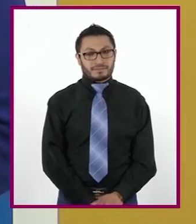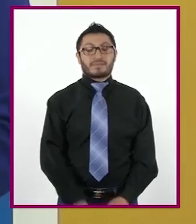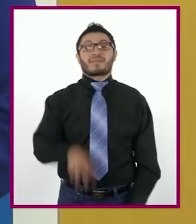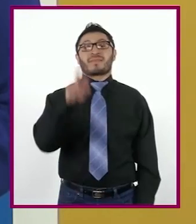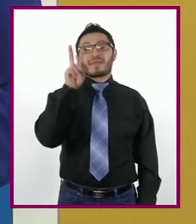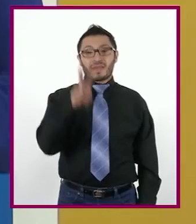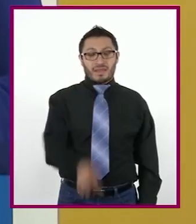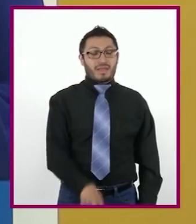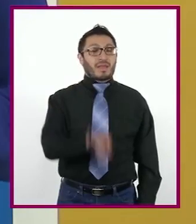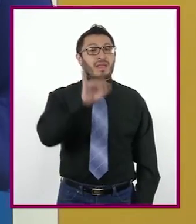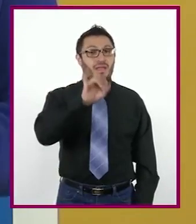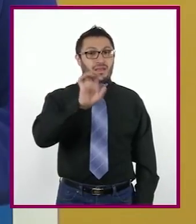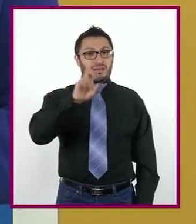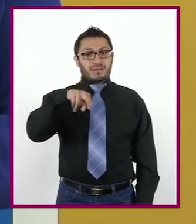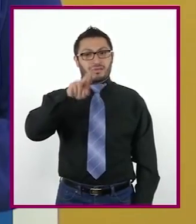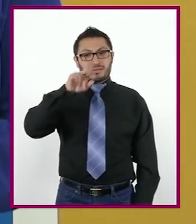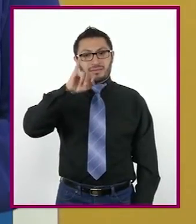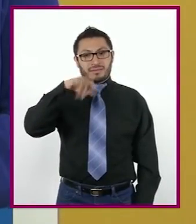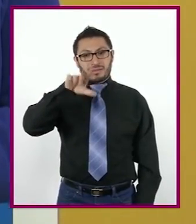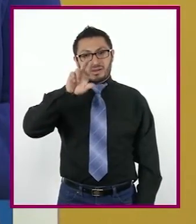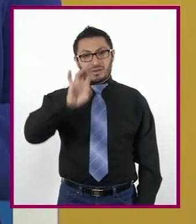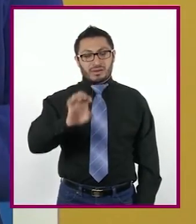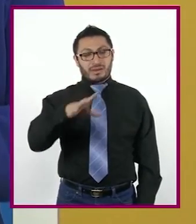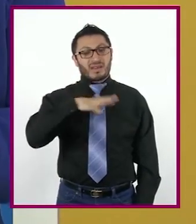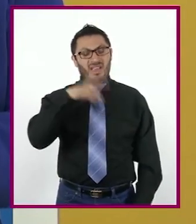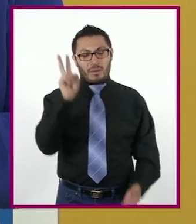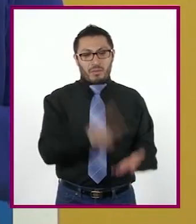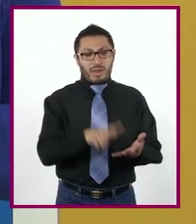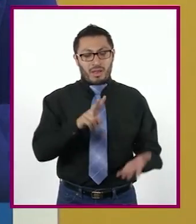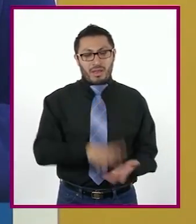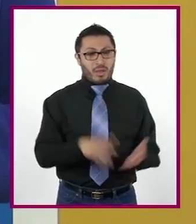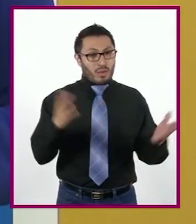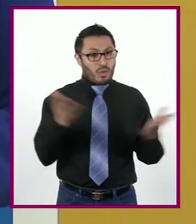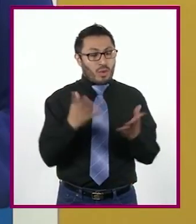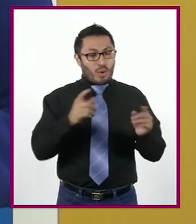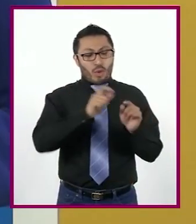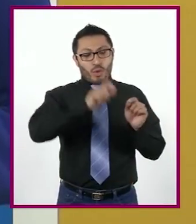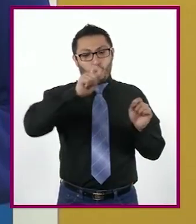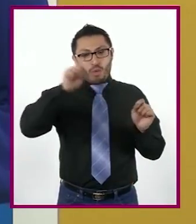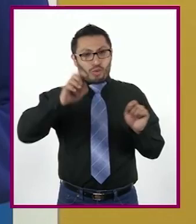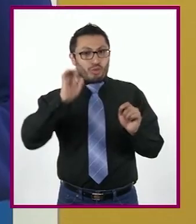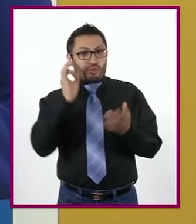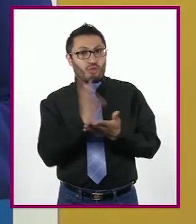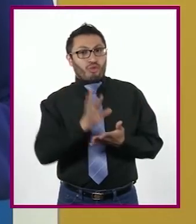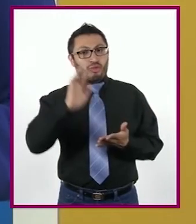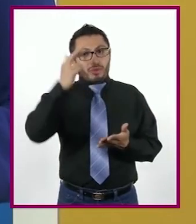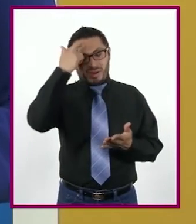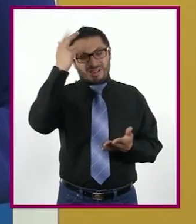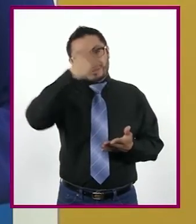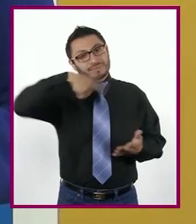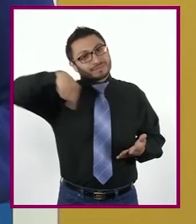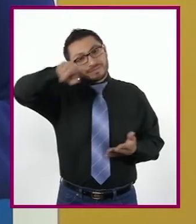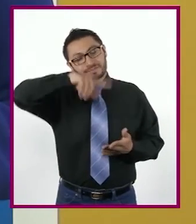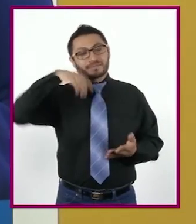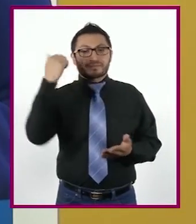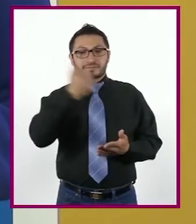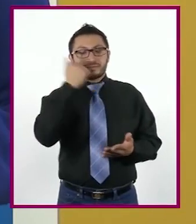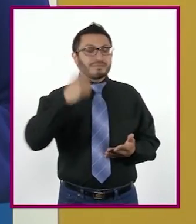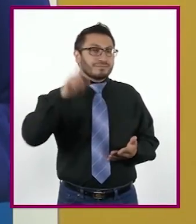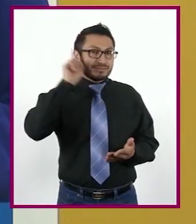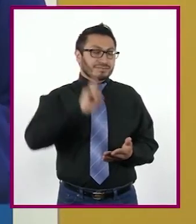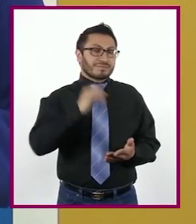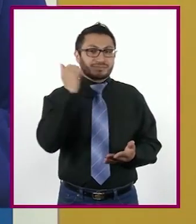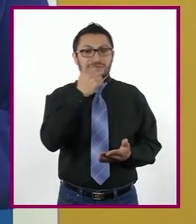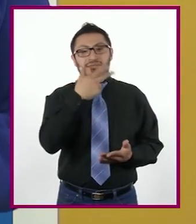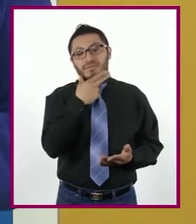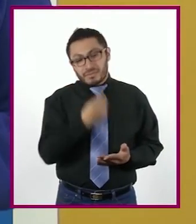Efectivamente, Enrique. Tenemos todos los valores para construirla. Solo debemos recordarles a nuestras alumnas y alumnos